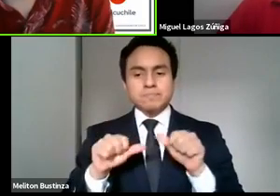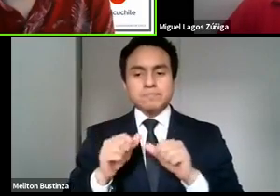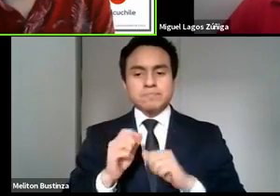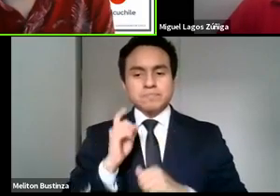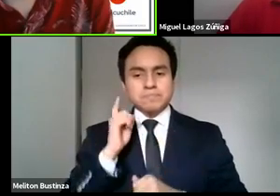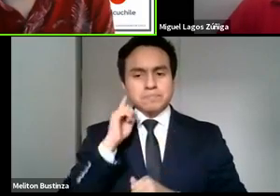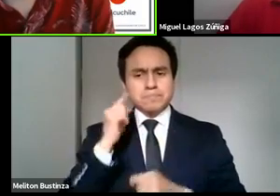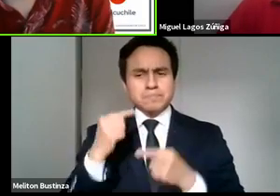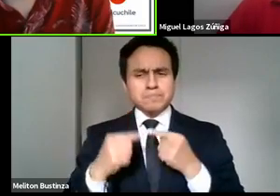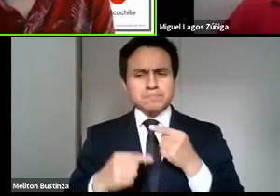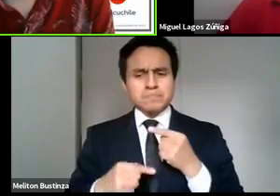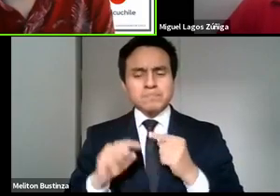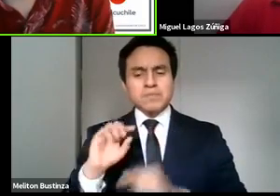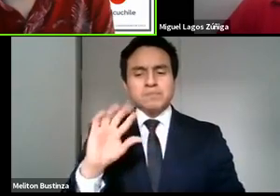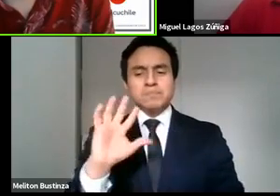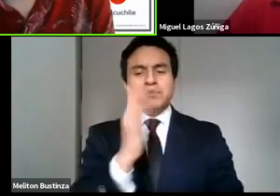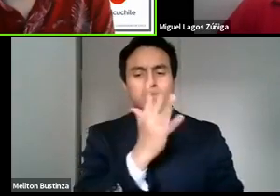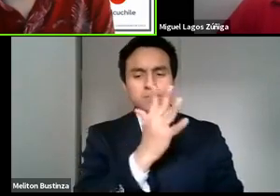ciclo de ambiente.